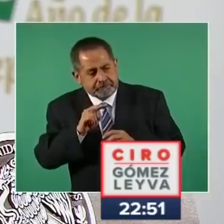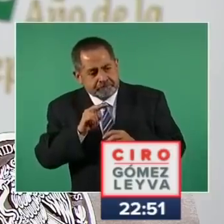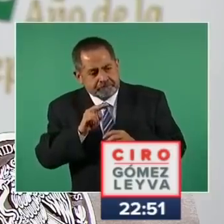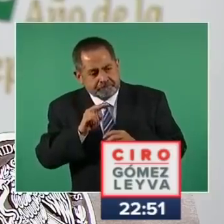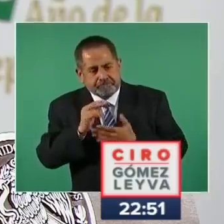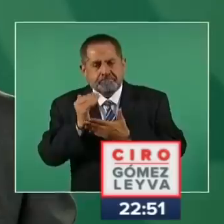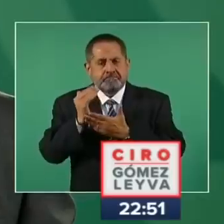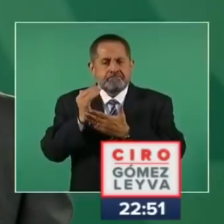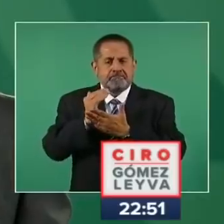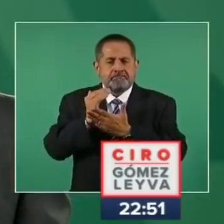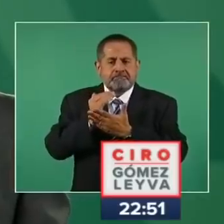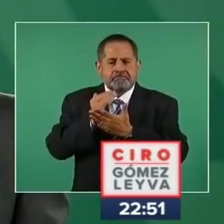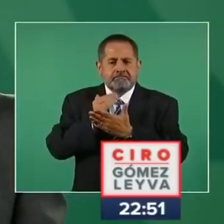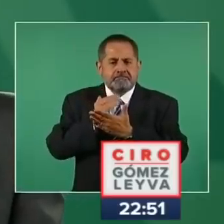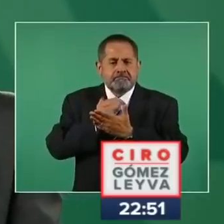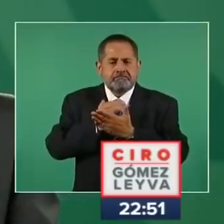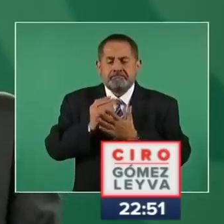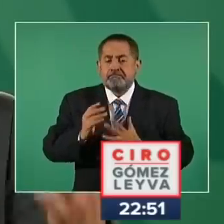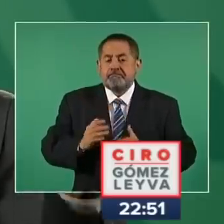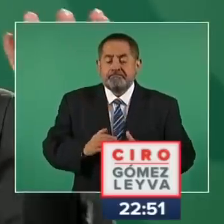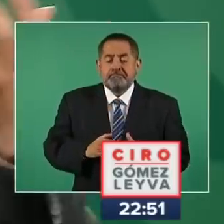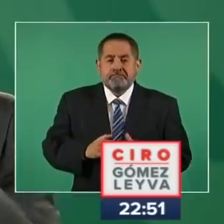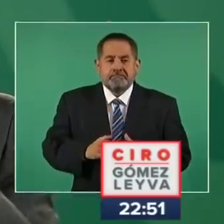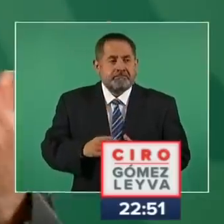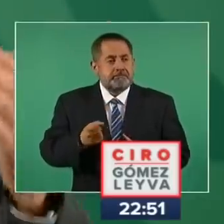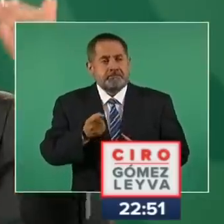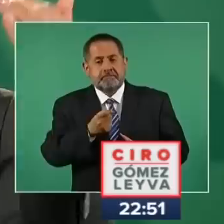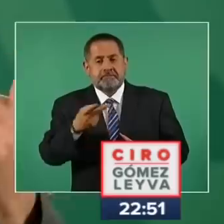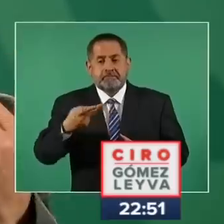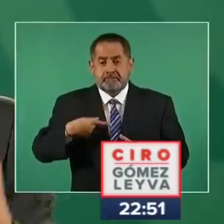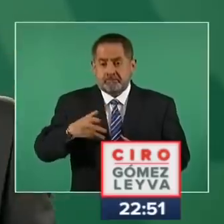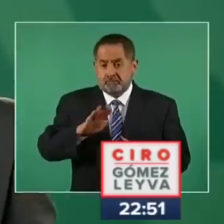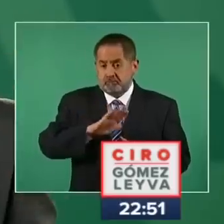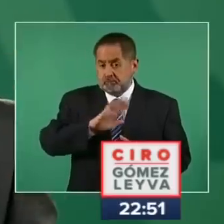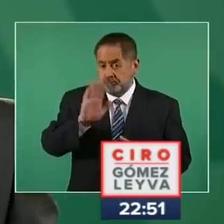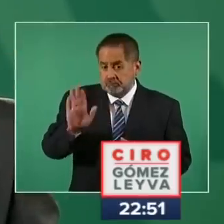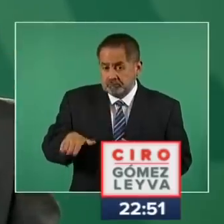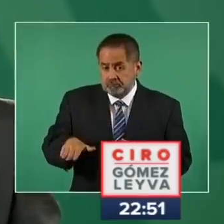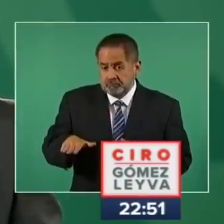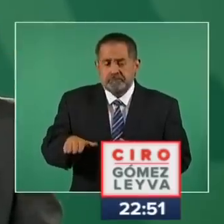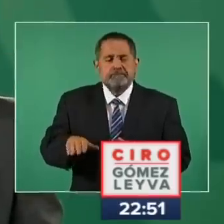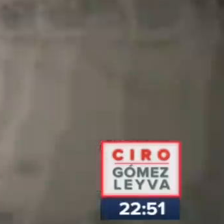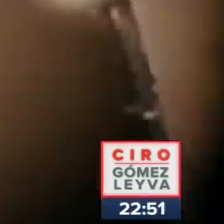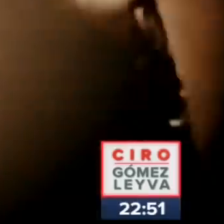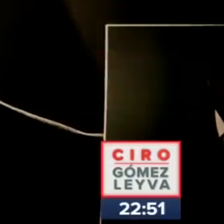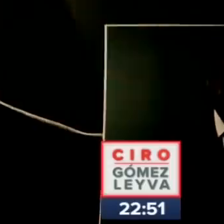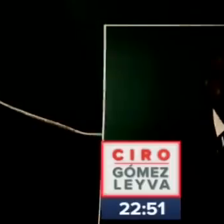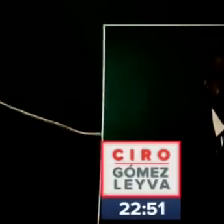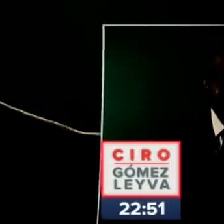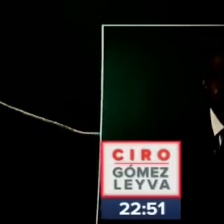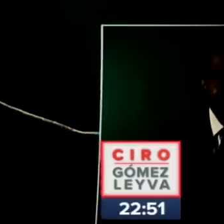y la mortalidad también empieza a mostrar signos de reducción